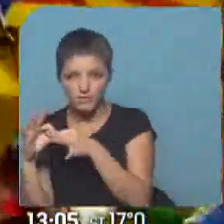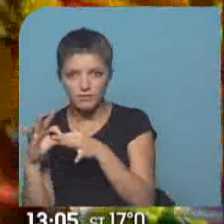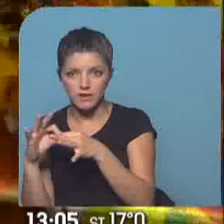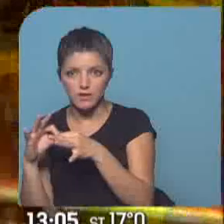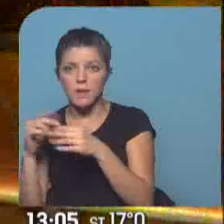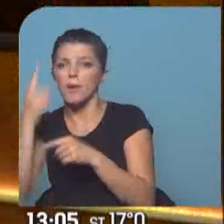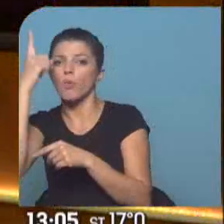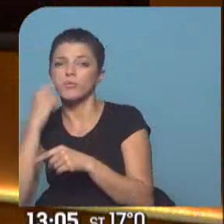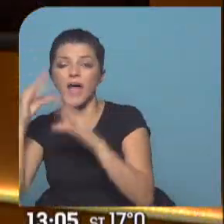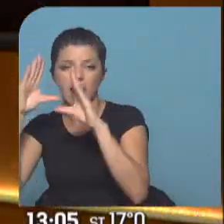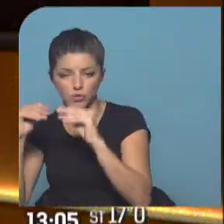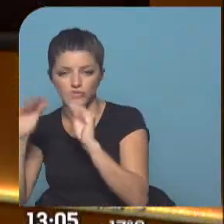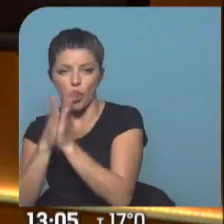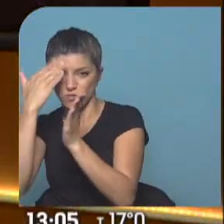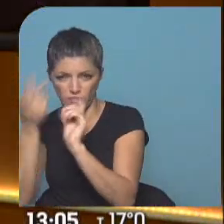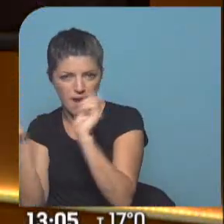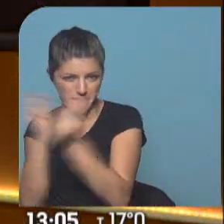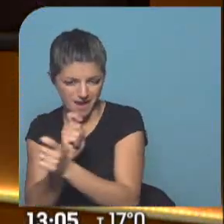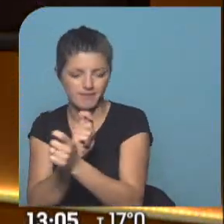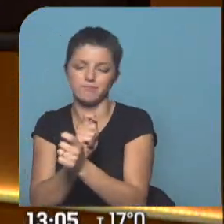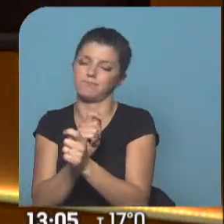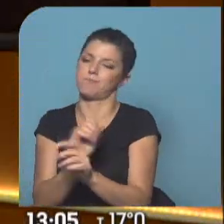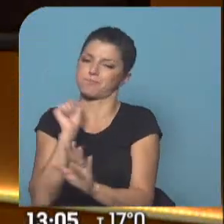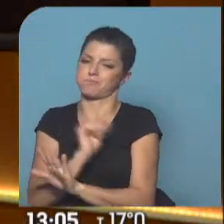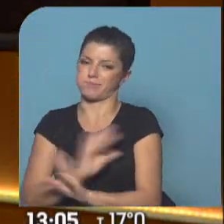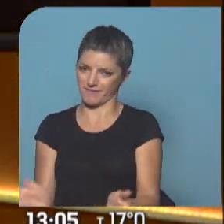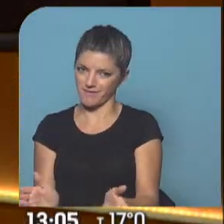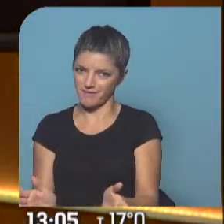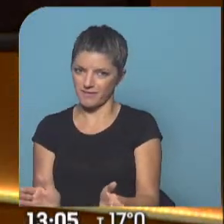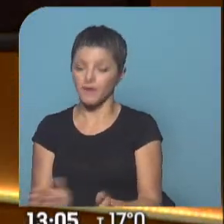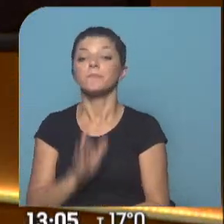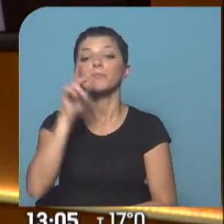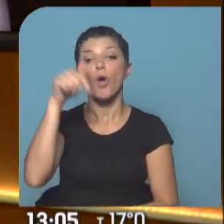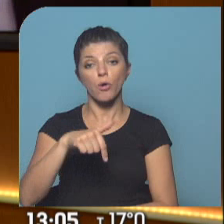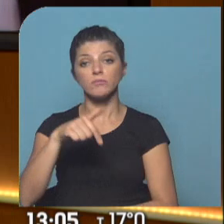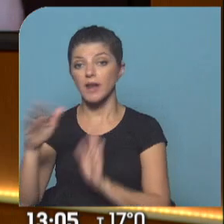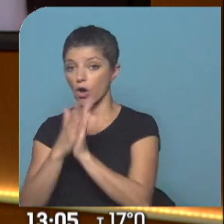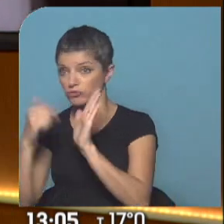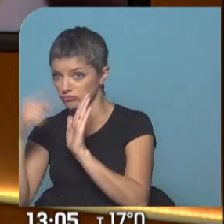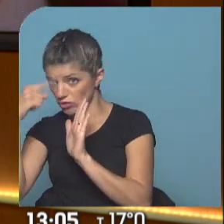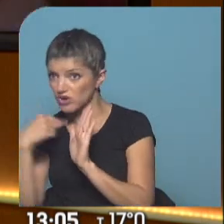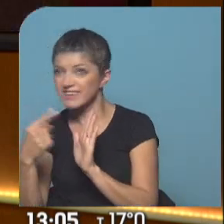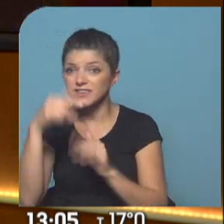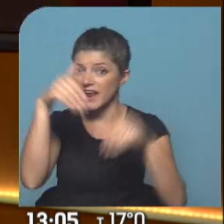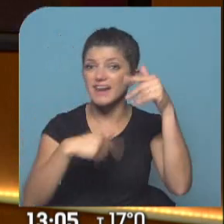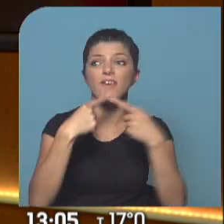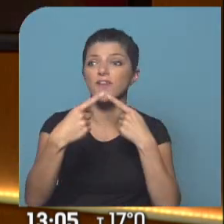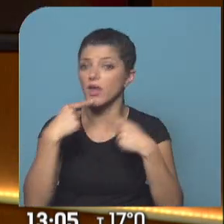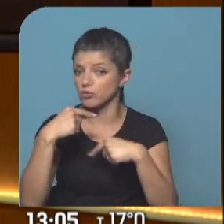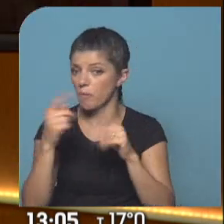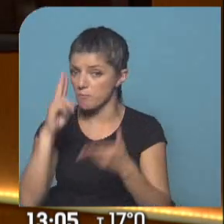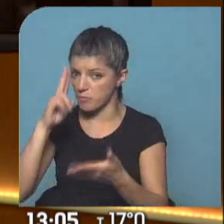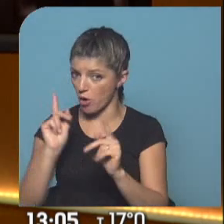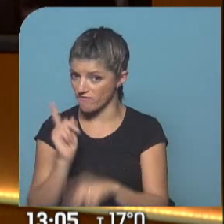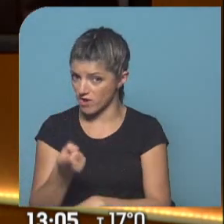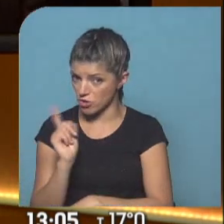decía y cambiar la Constitución, se hizo. Hoy un referéndum no está prohibido en la Constitución española. En el 2005